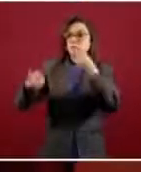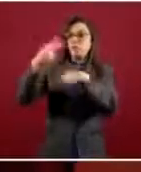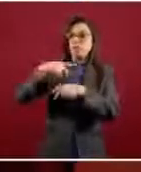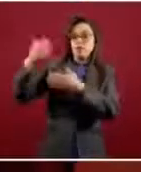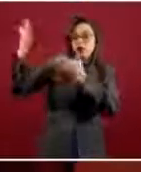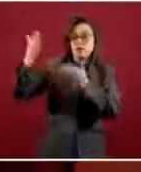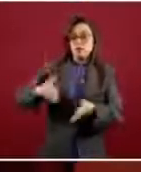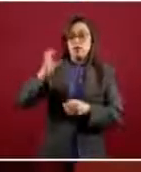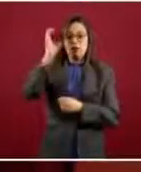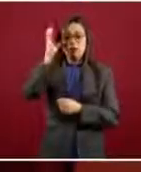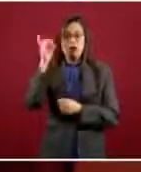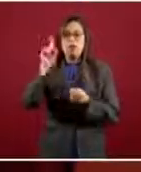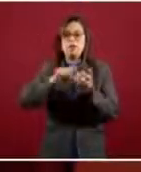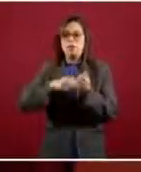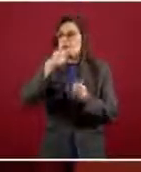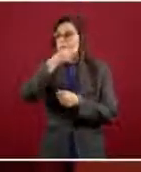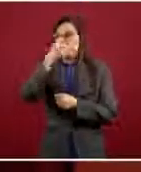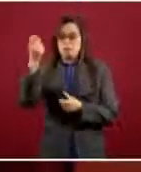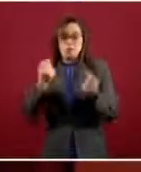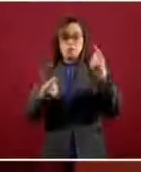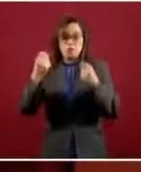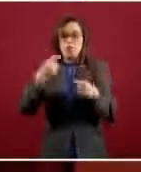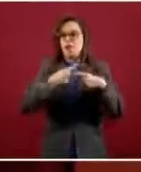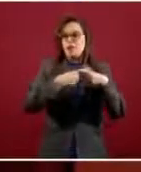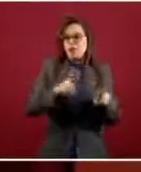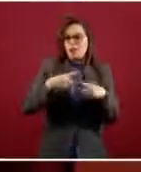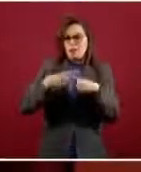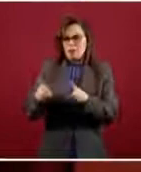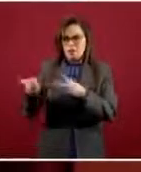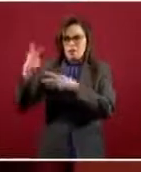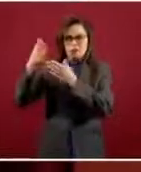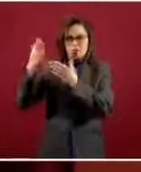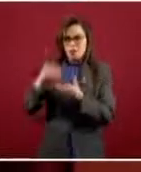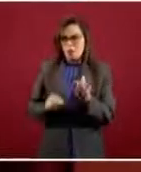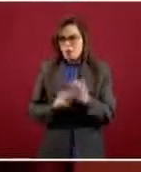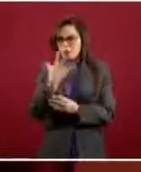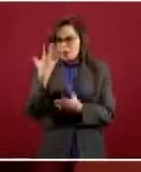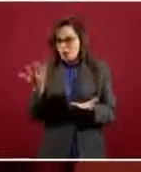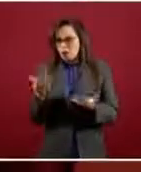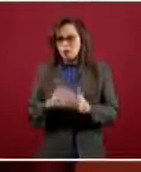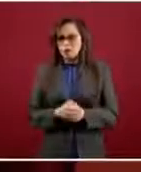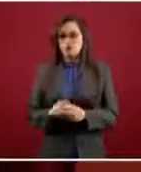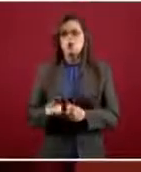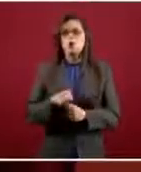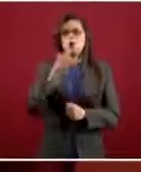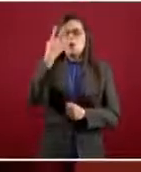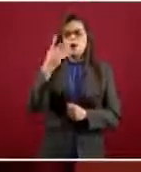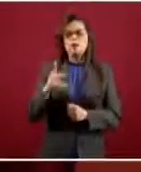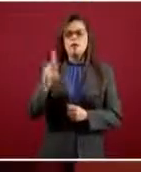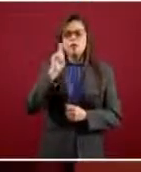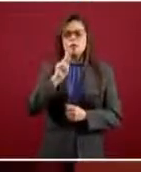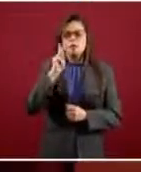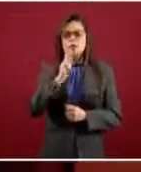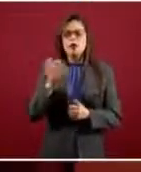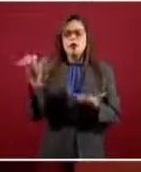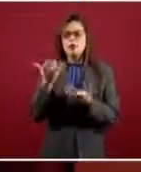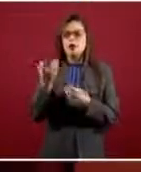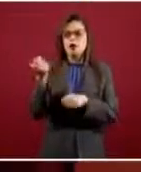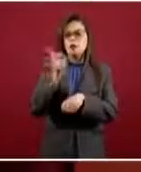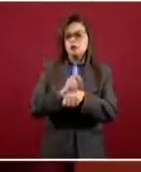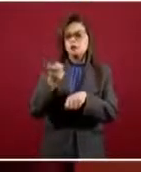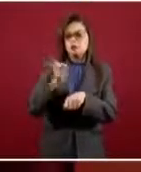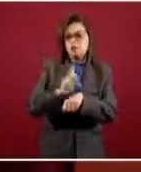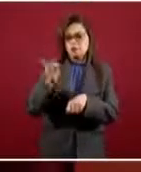cepas distintas. Quiero saber de cuántas pruebas se hacen por día en el país, en el INDRE